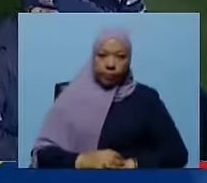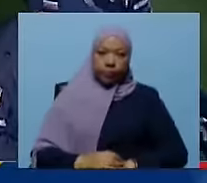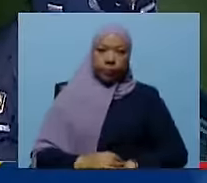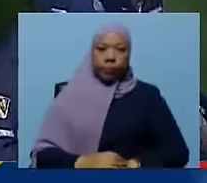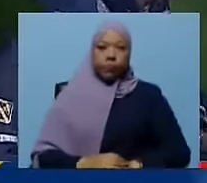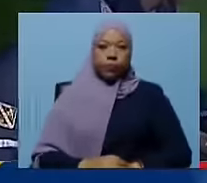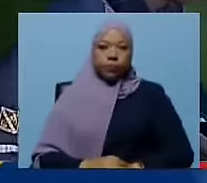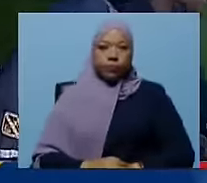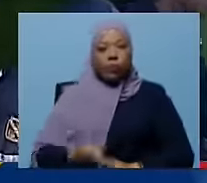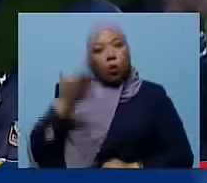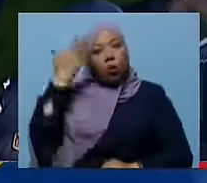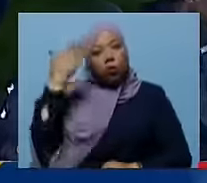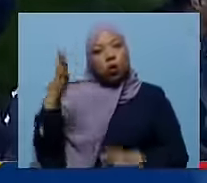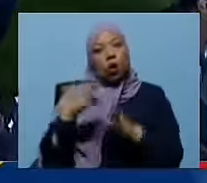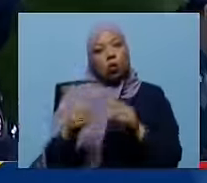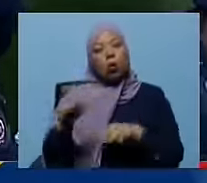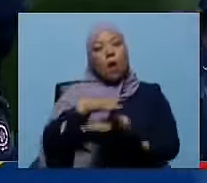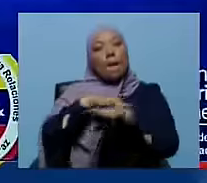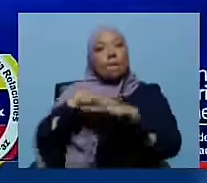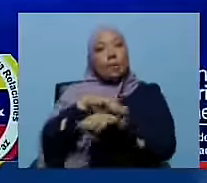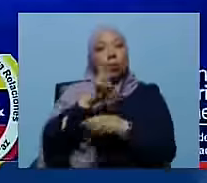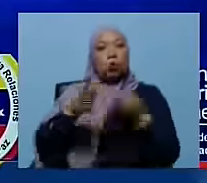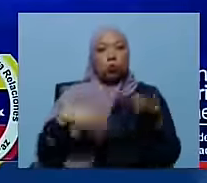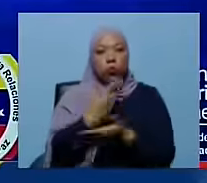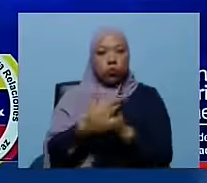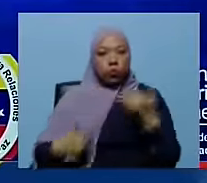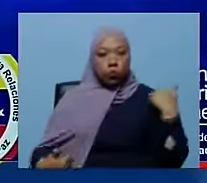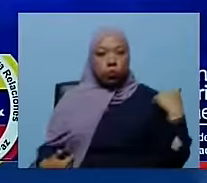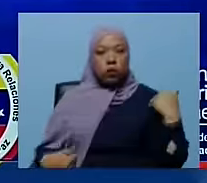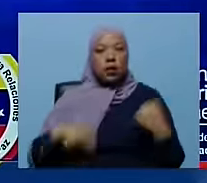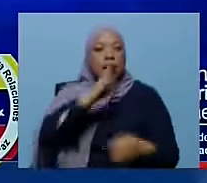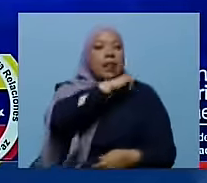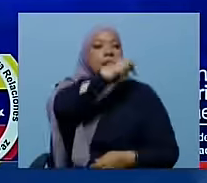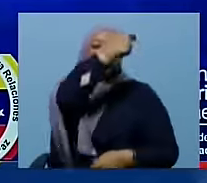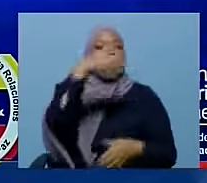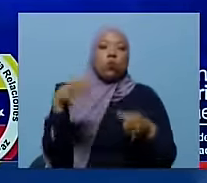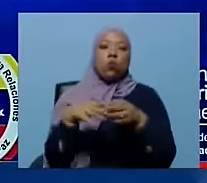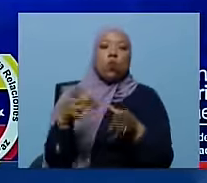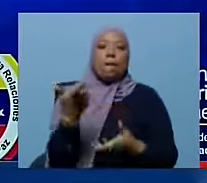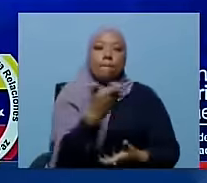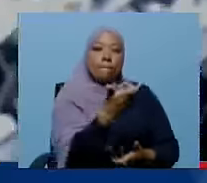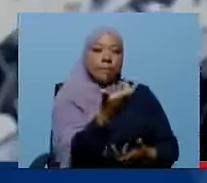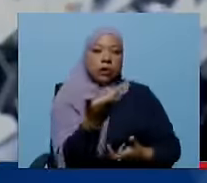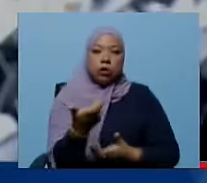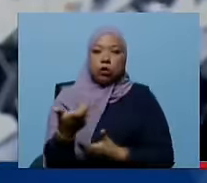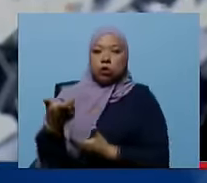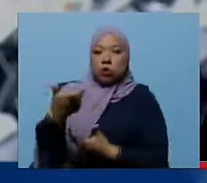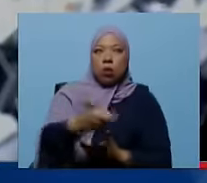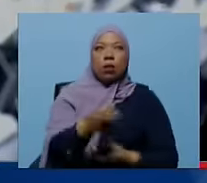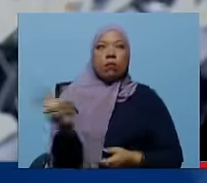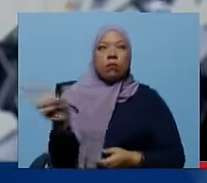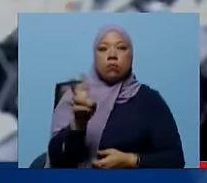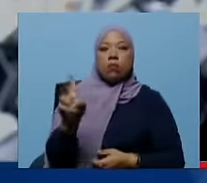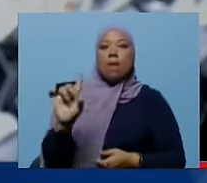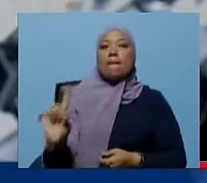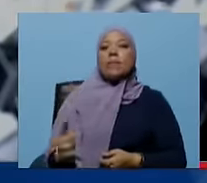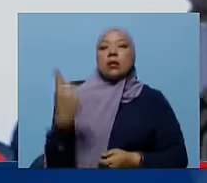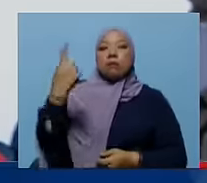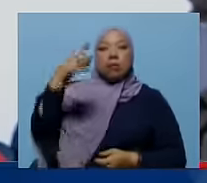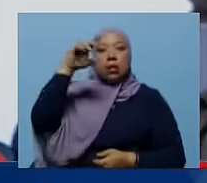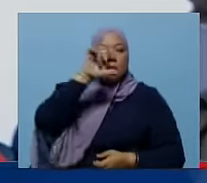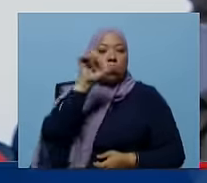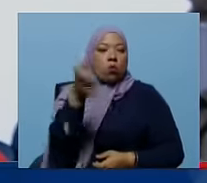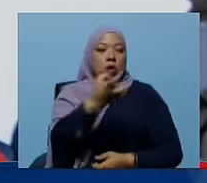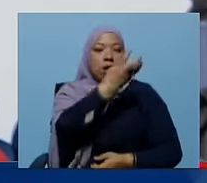Bueno, un saludo pues a todos los viceministros, al director nacional del Cuerpo de Bomberos y Bomberas de Venezuela, primer general